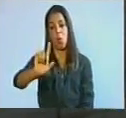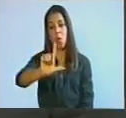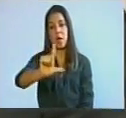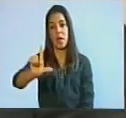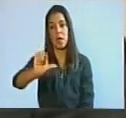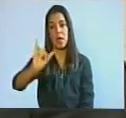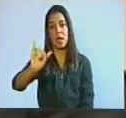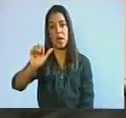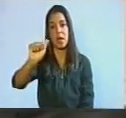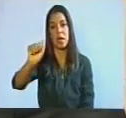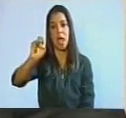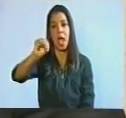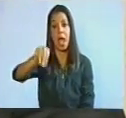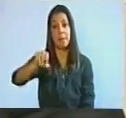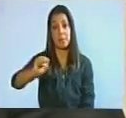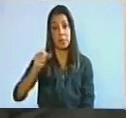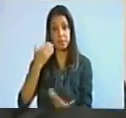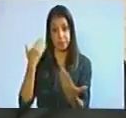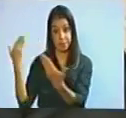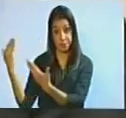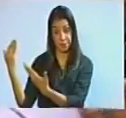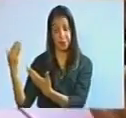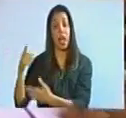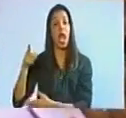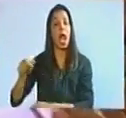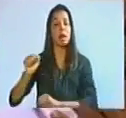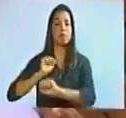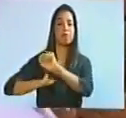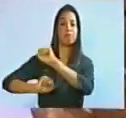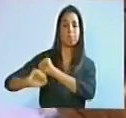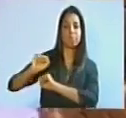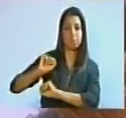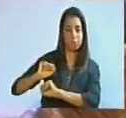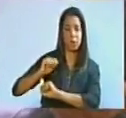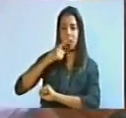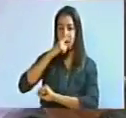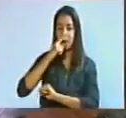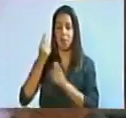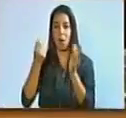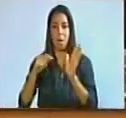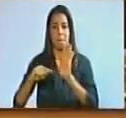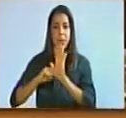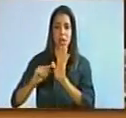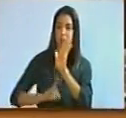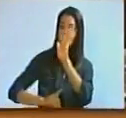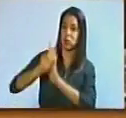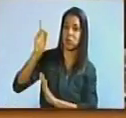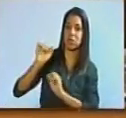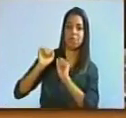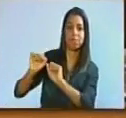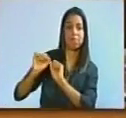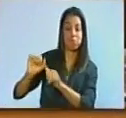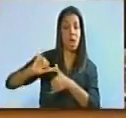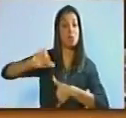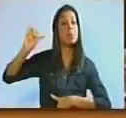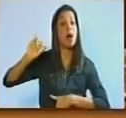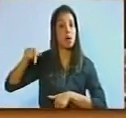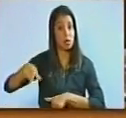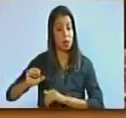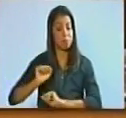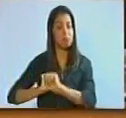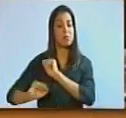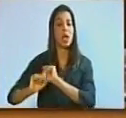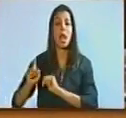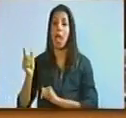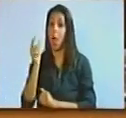batalla fundamental en contra de los acaparadores, los especuladores y en protección de nuestro pueblo, que va a estar hoy presente